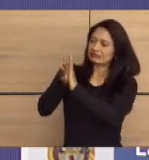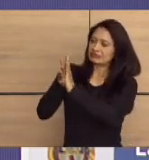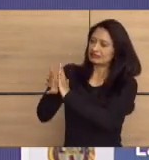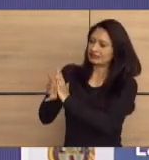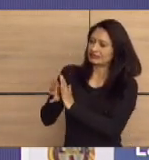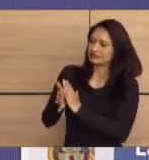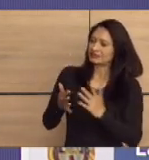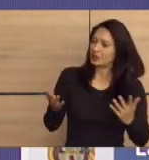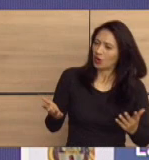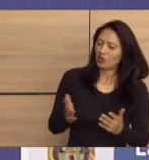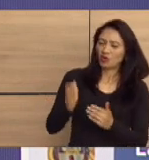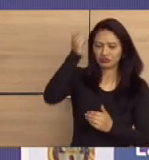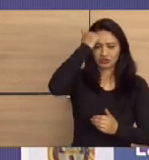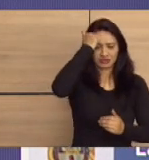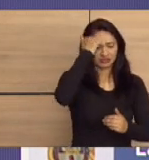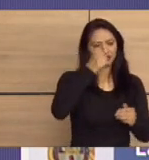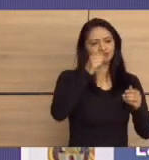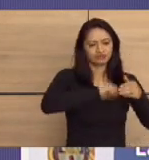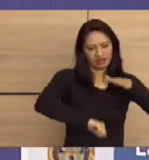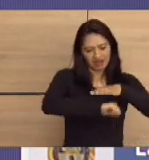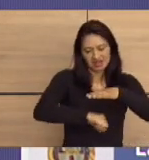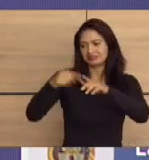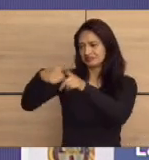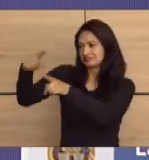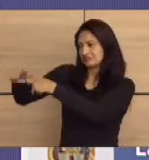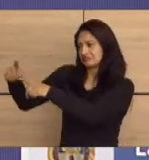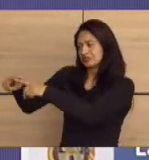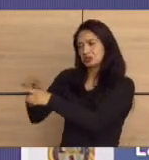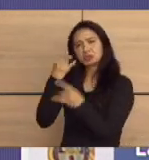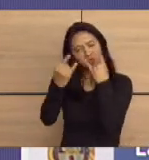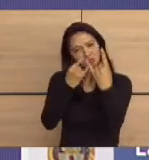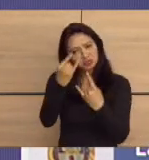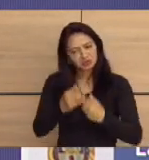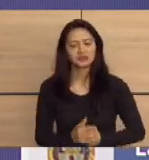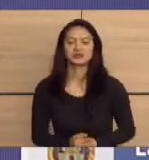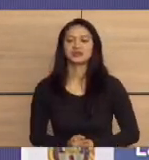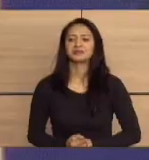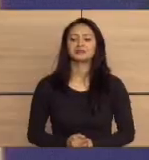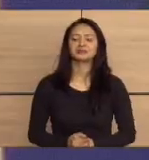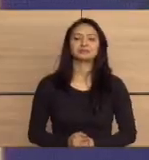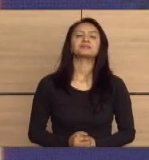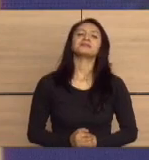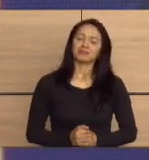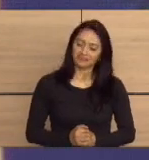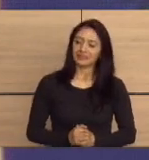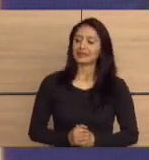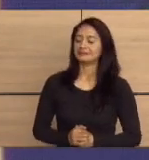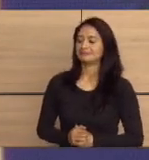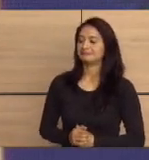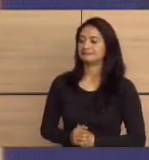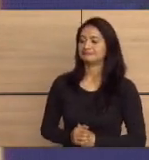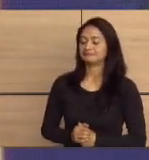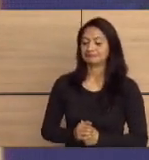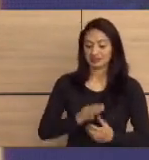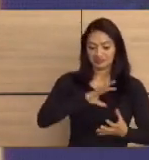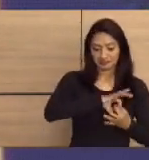es un tema que a nuestros profesores de diversas áreas del conocimiento les interesa mucho. Bueno, la articulación